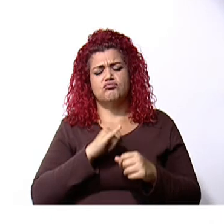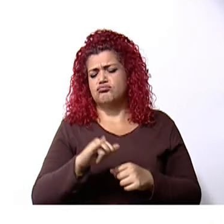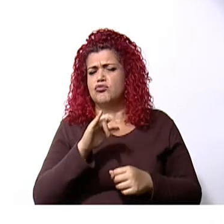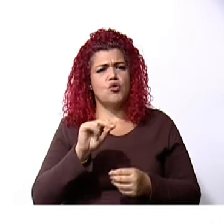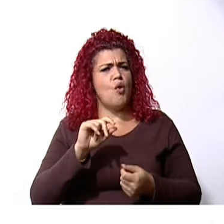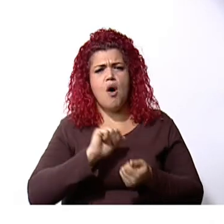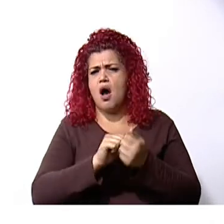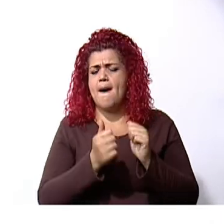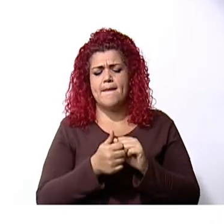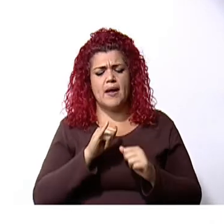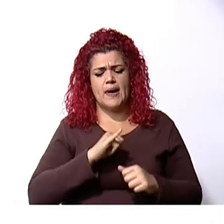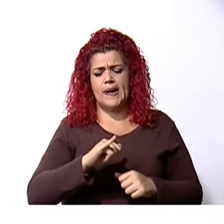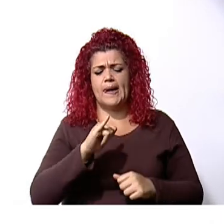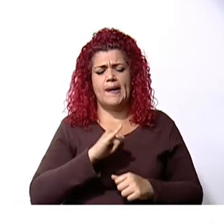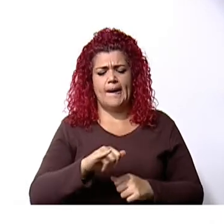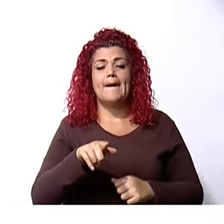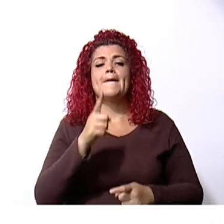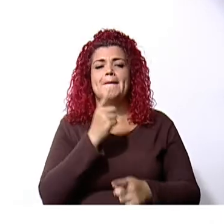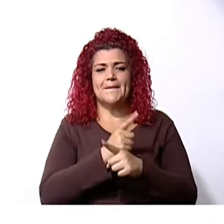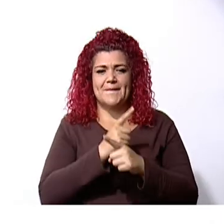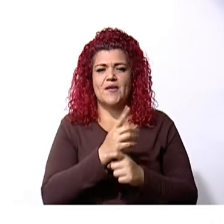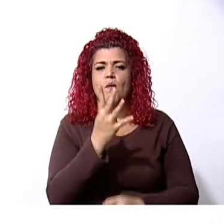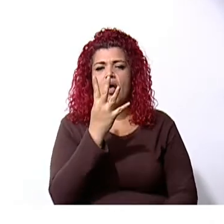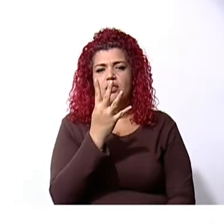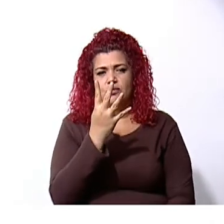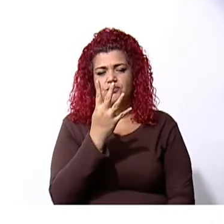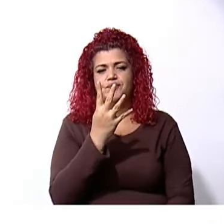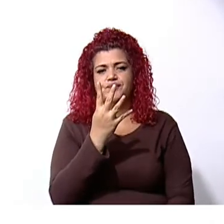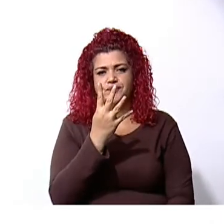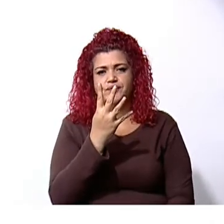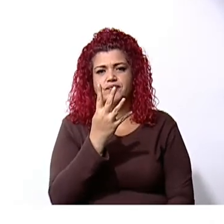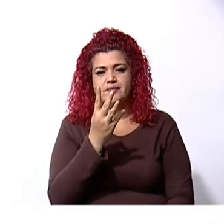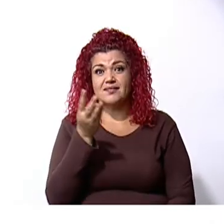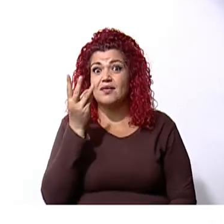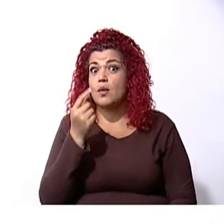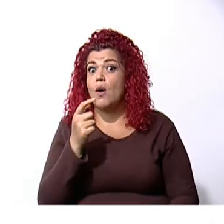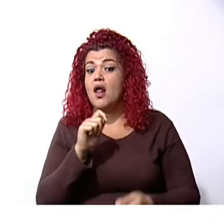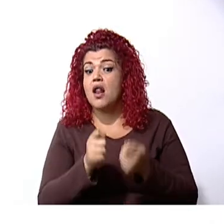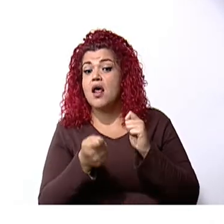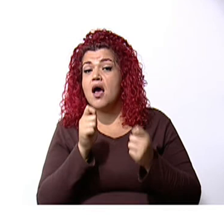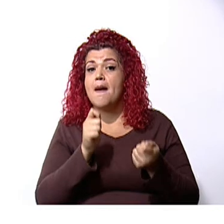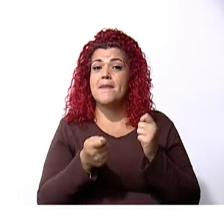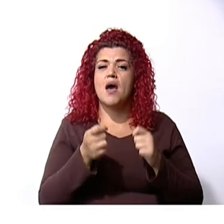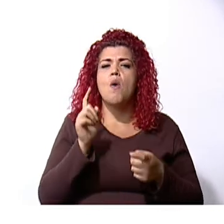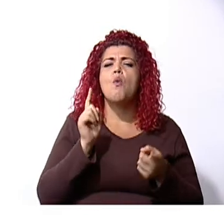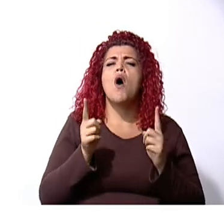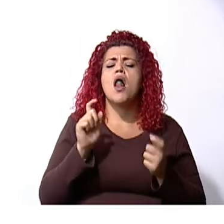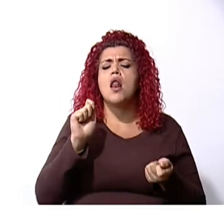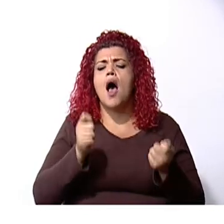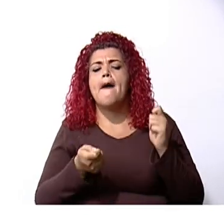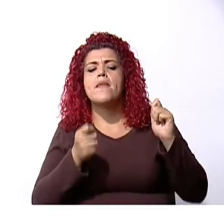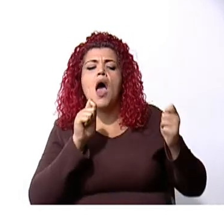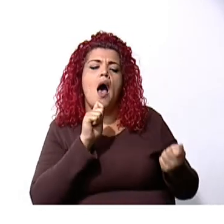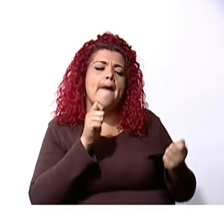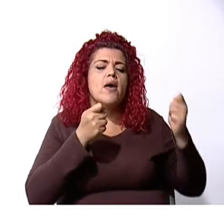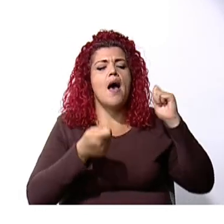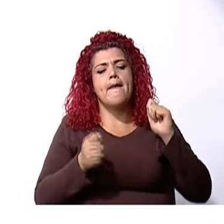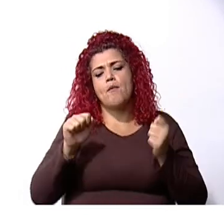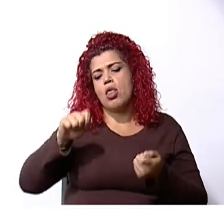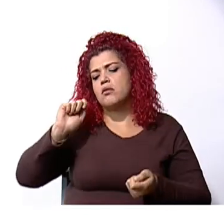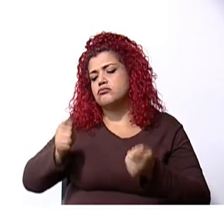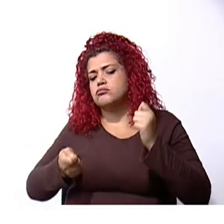varía? Correcto, 4. ¿Cuáles cantidades son variables? ¿Cuáles cambian?